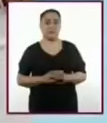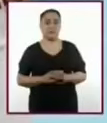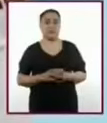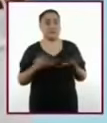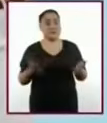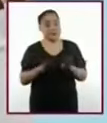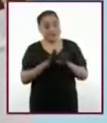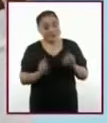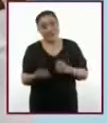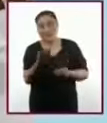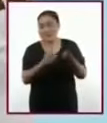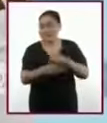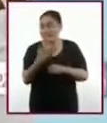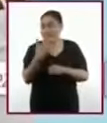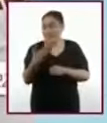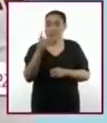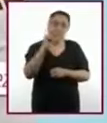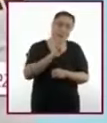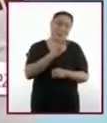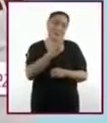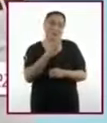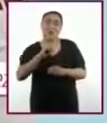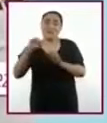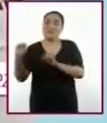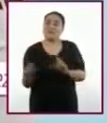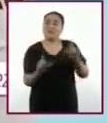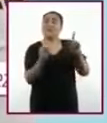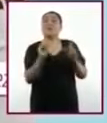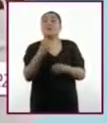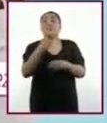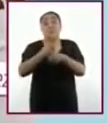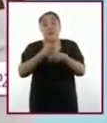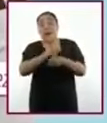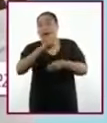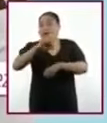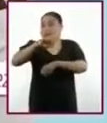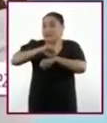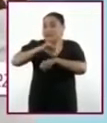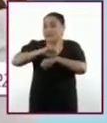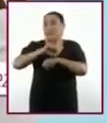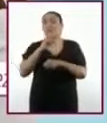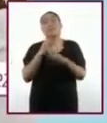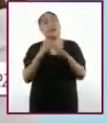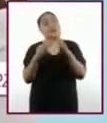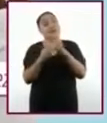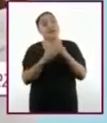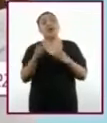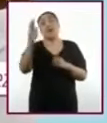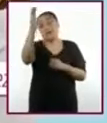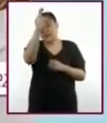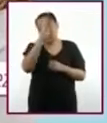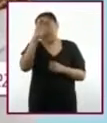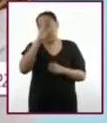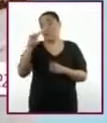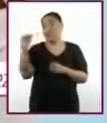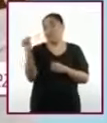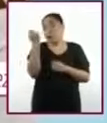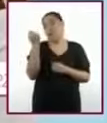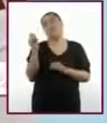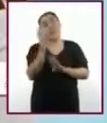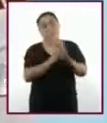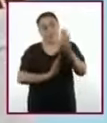tal? Bienvenidas y bienvenidos a esta emisión dedicada al primer grado de secundaria de la asignatura Ciencias y Tecnología,